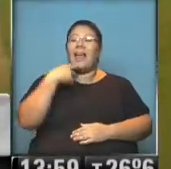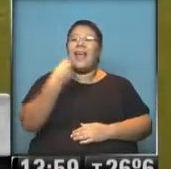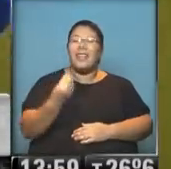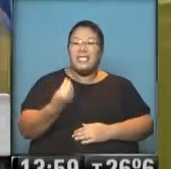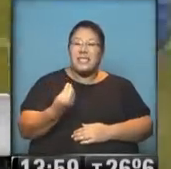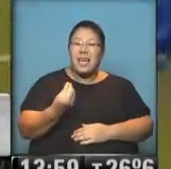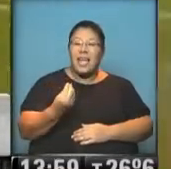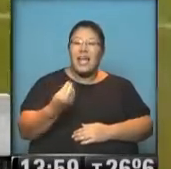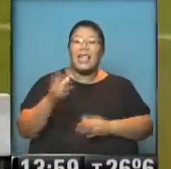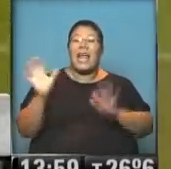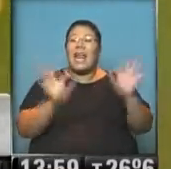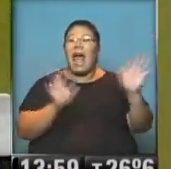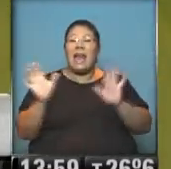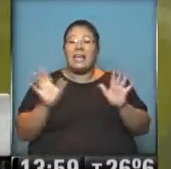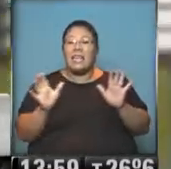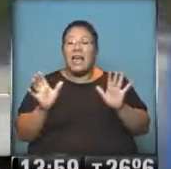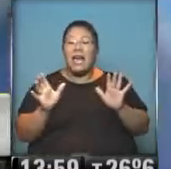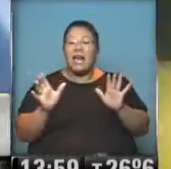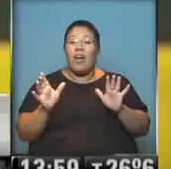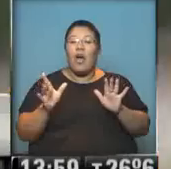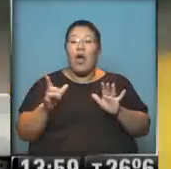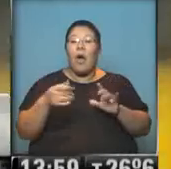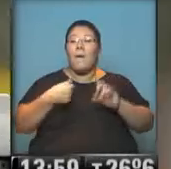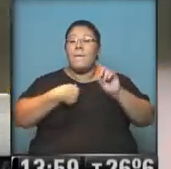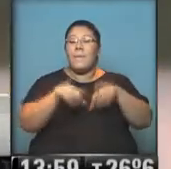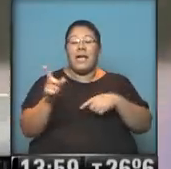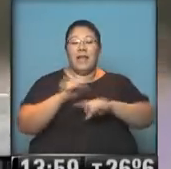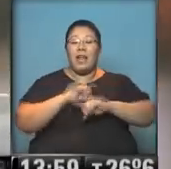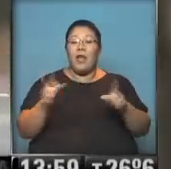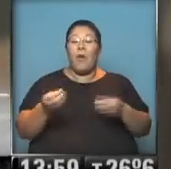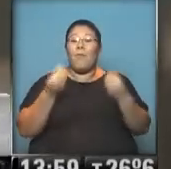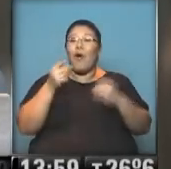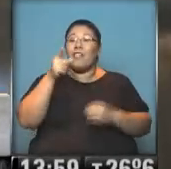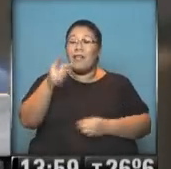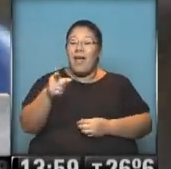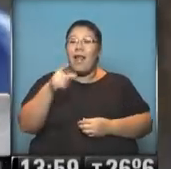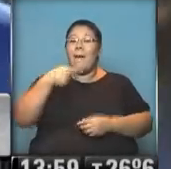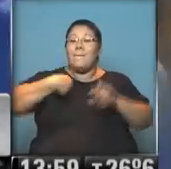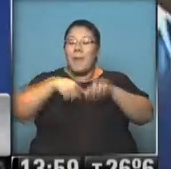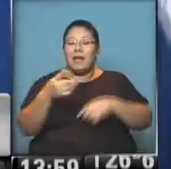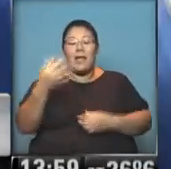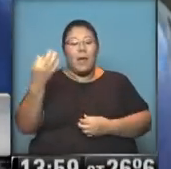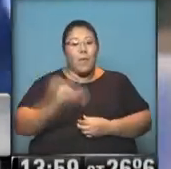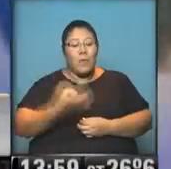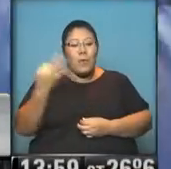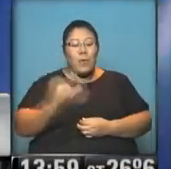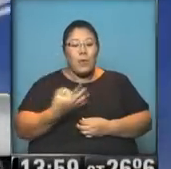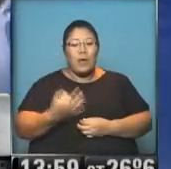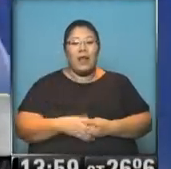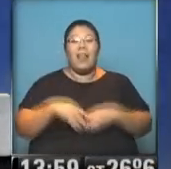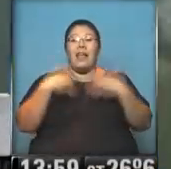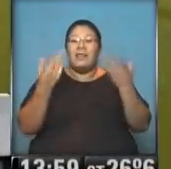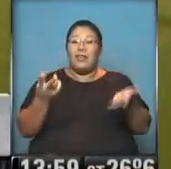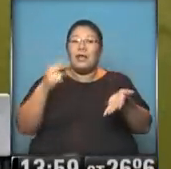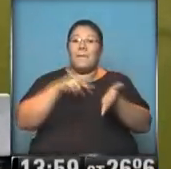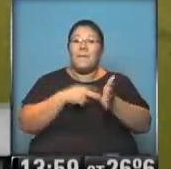justamente que el arquero pretendía que no haya ejecutores. ¿Por qué? Claro. Porque sabía que era muy bueno e iba a evidenciar los problemas que tenía